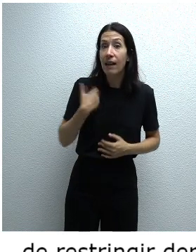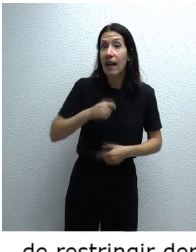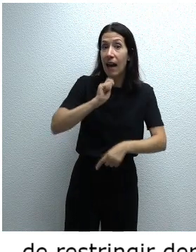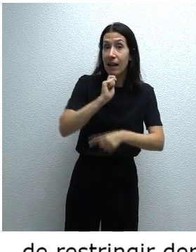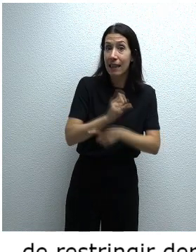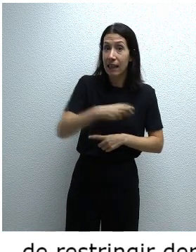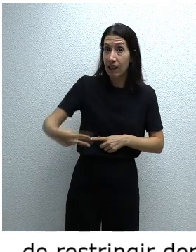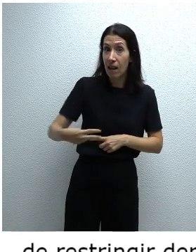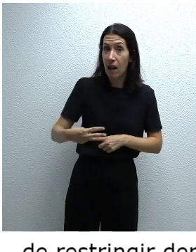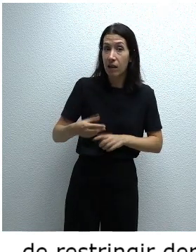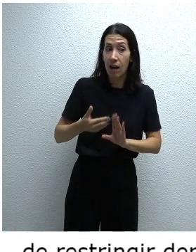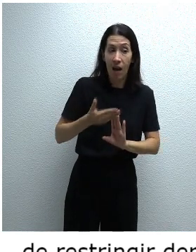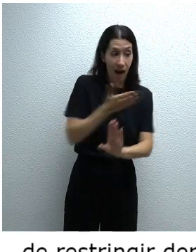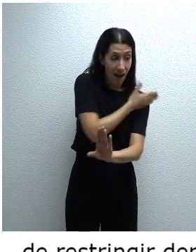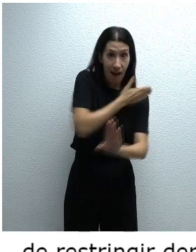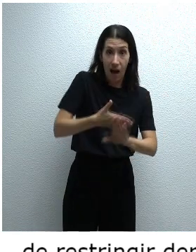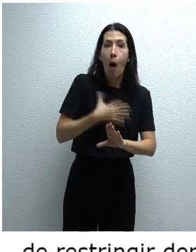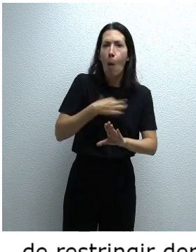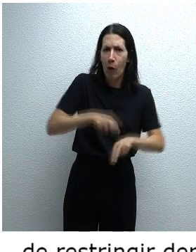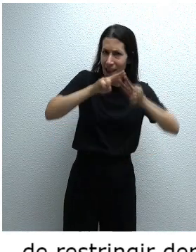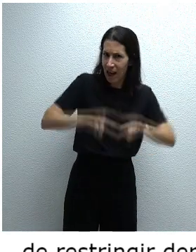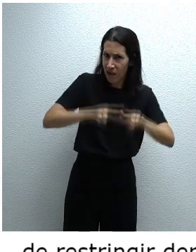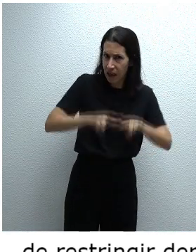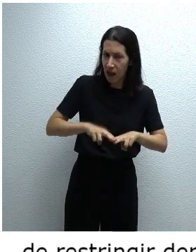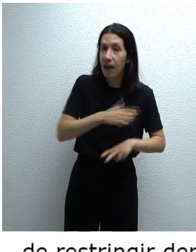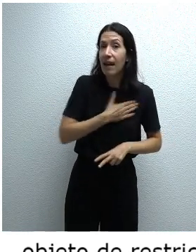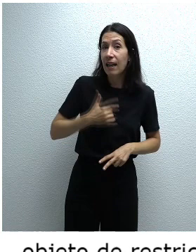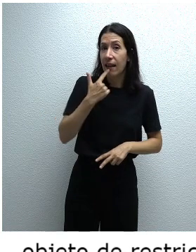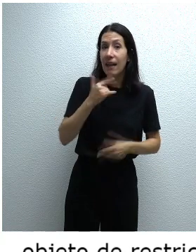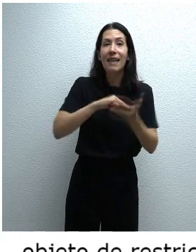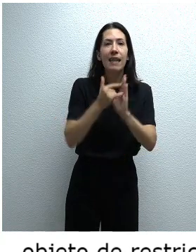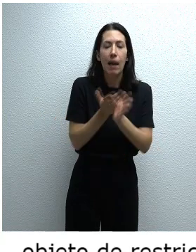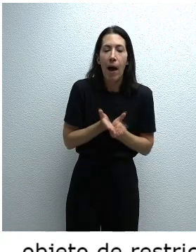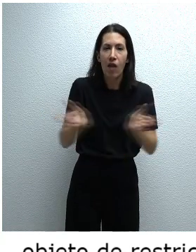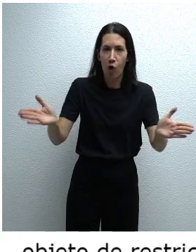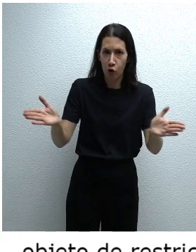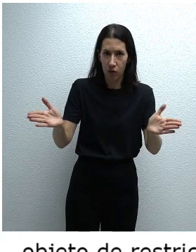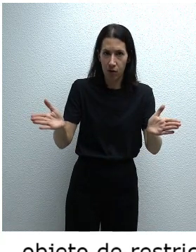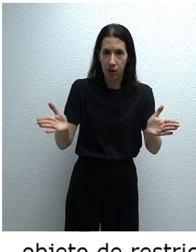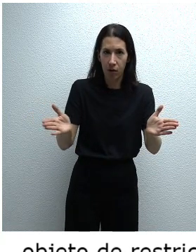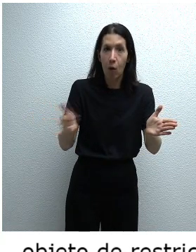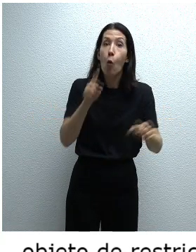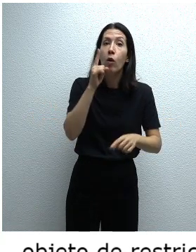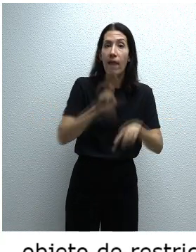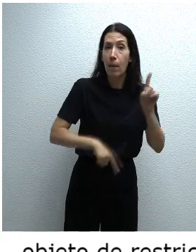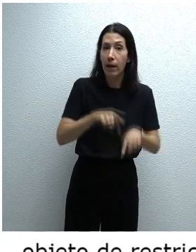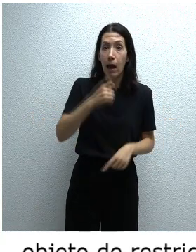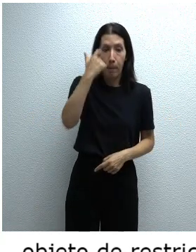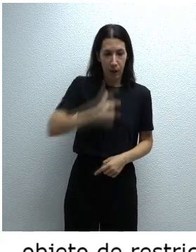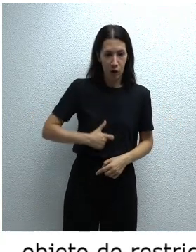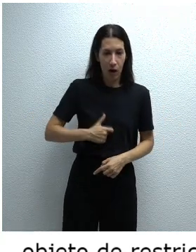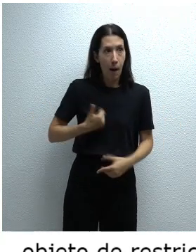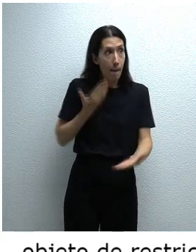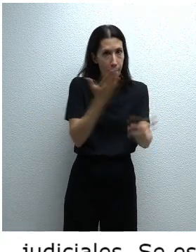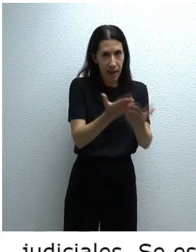resoluciones judiciales. Se establecen a los efectos dos sistemas distintos, un sistema a instancia de la propia persona